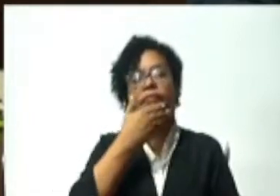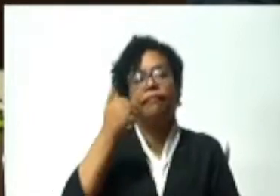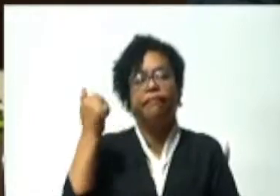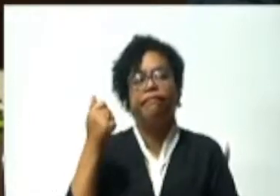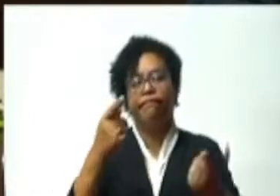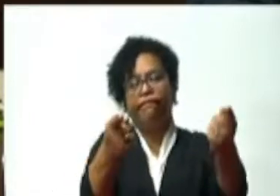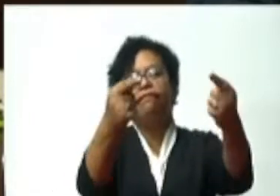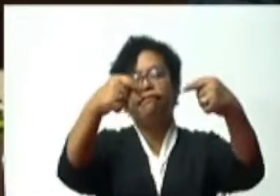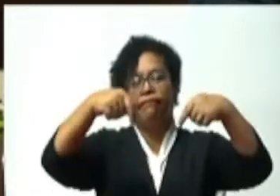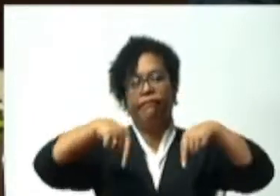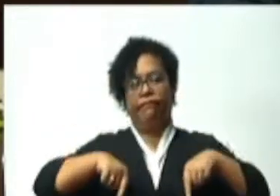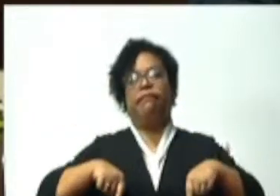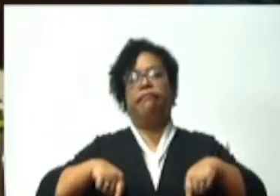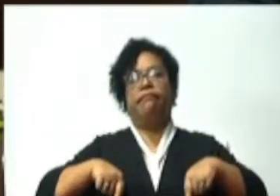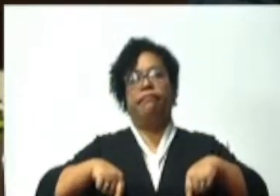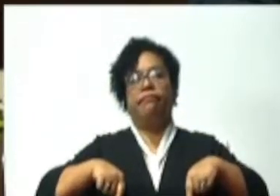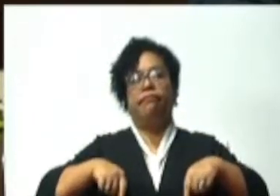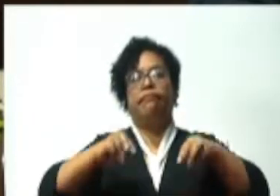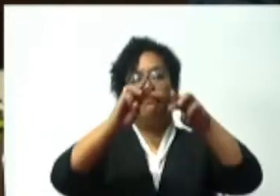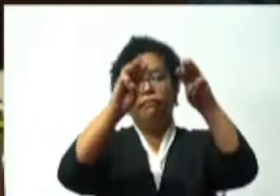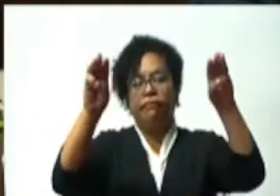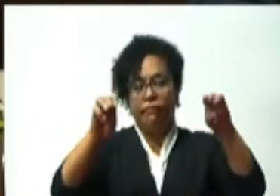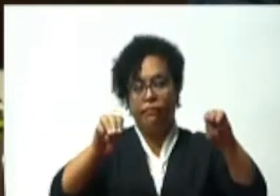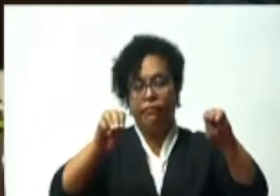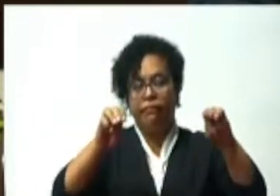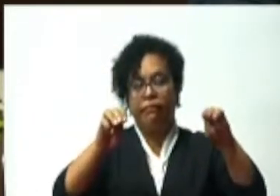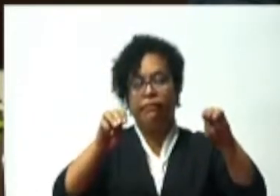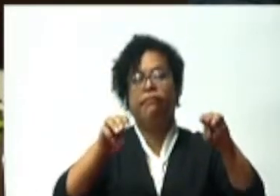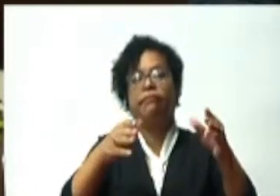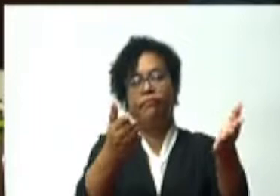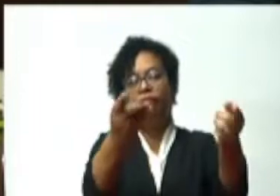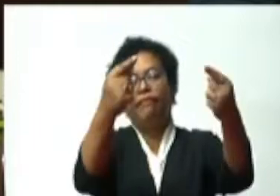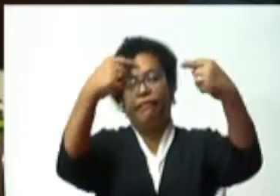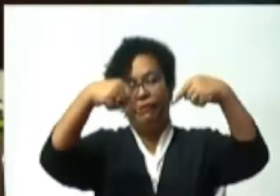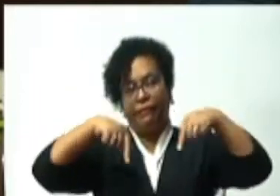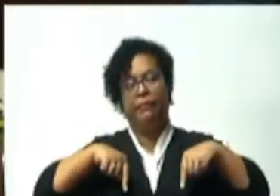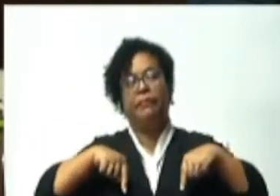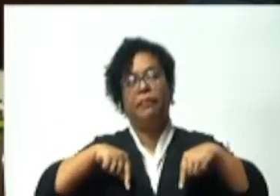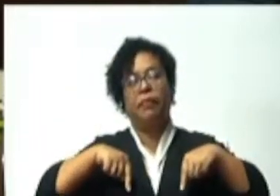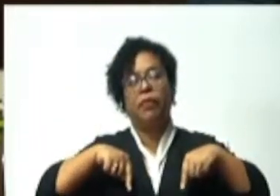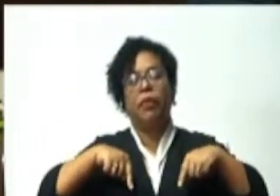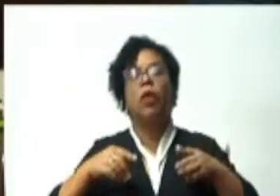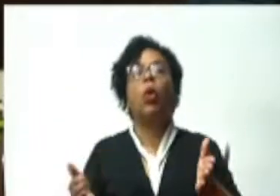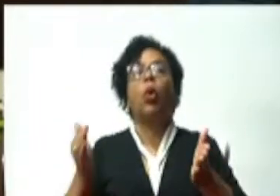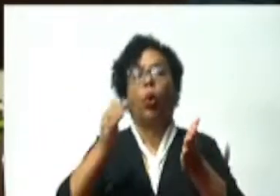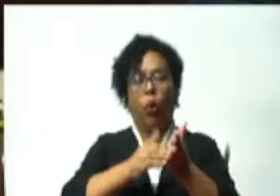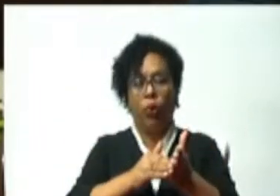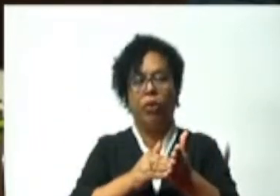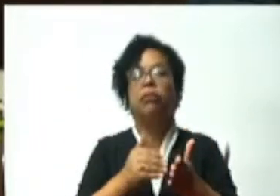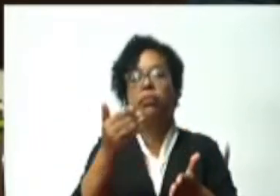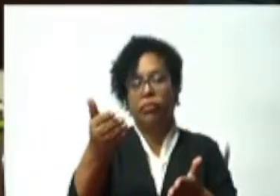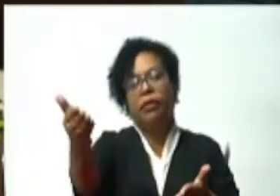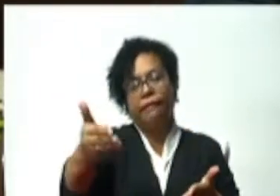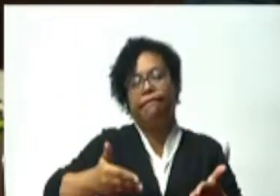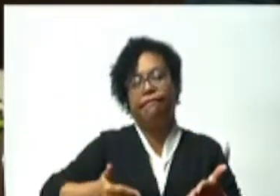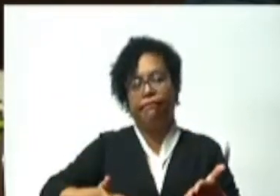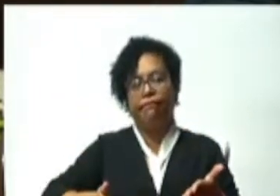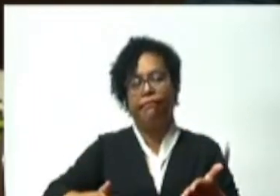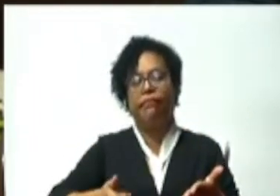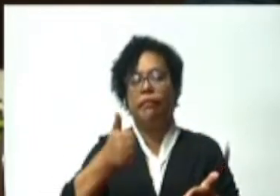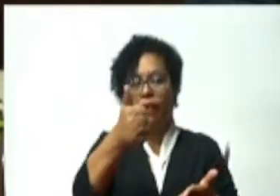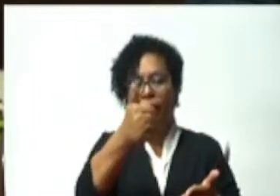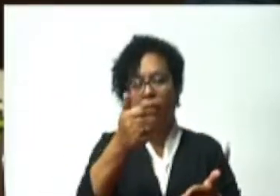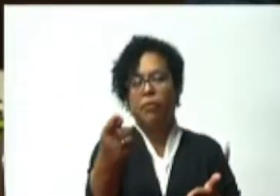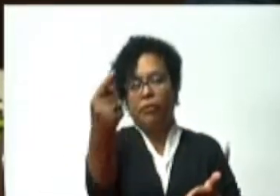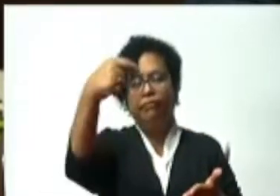Y les sugiero que vuelvan y lo hagan, utilizando sus prerrogativas. ¿Entiendes? Que vuelvan y lo hagan y que lo citen